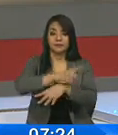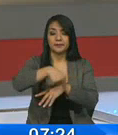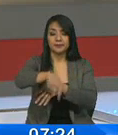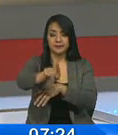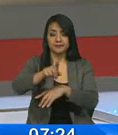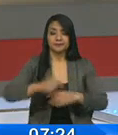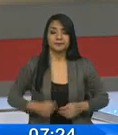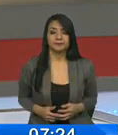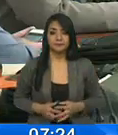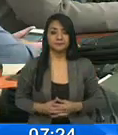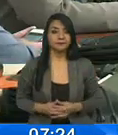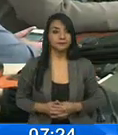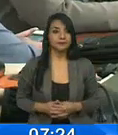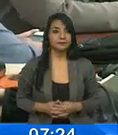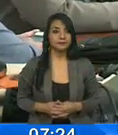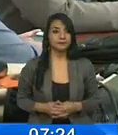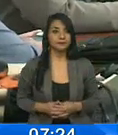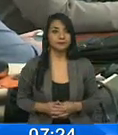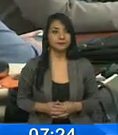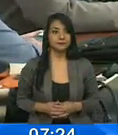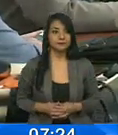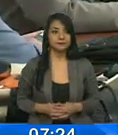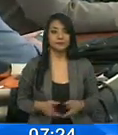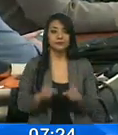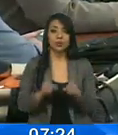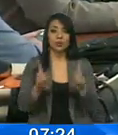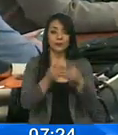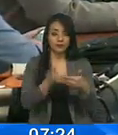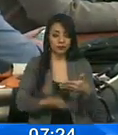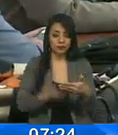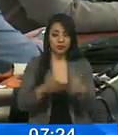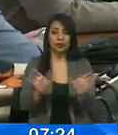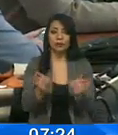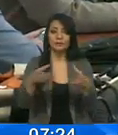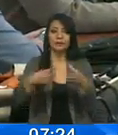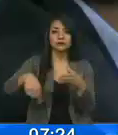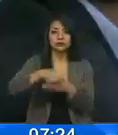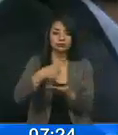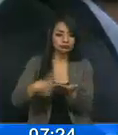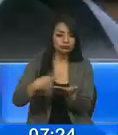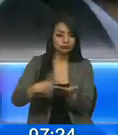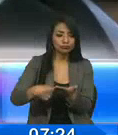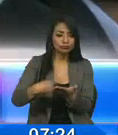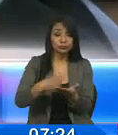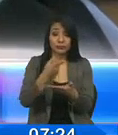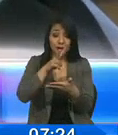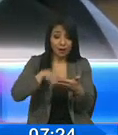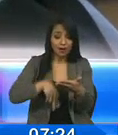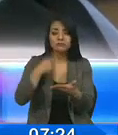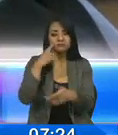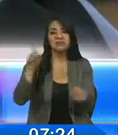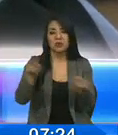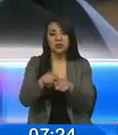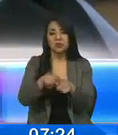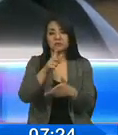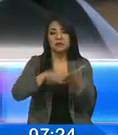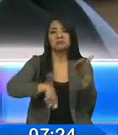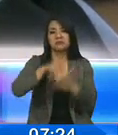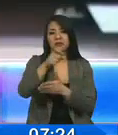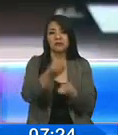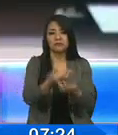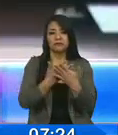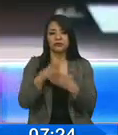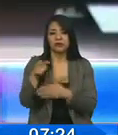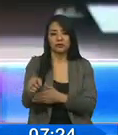días. Tras la lectura de la documentación, la comisión de forma unánime aprobó el informe que recomienda destituir del cargo